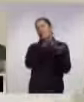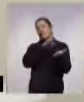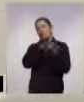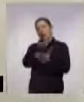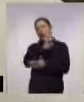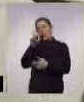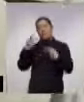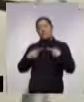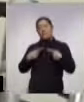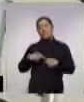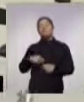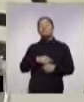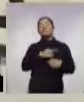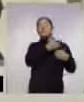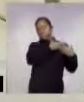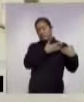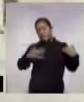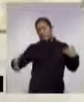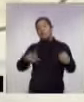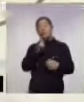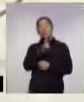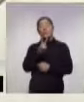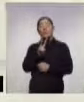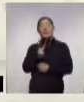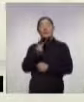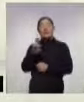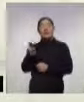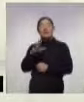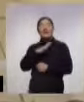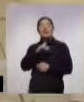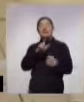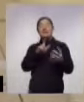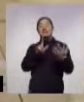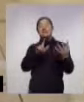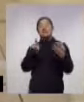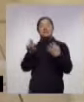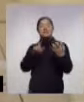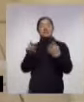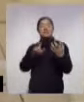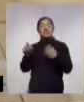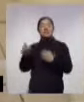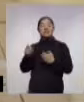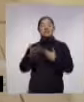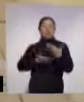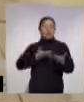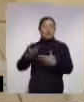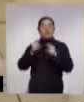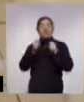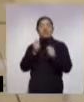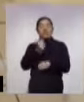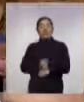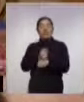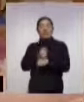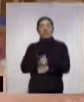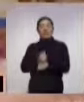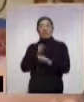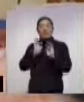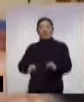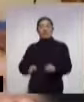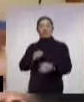que va del año, la VR de San José Teacalco ha brindado más de 700 servicios en terapia física, lenguaje y